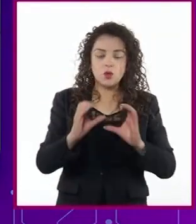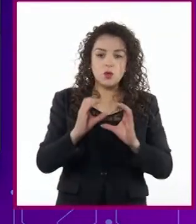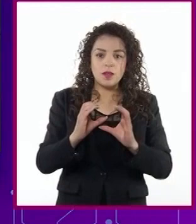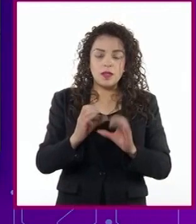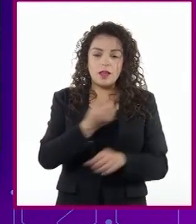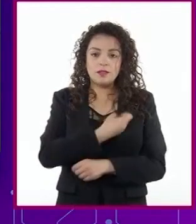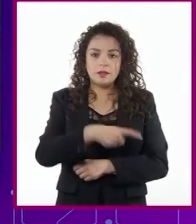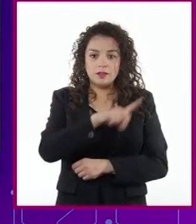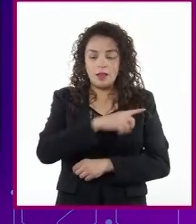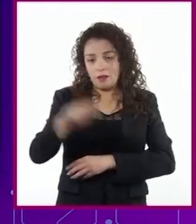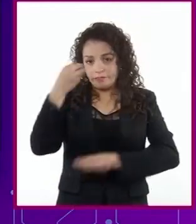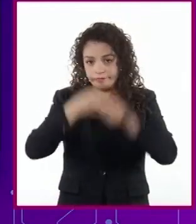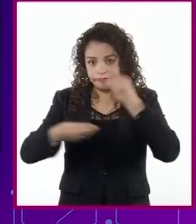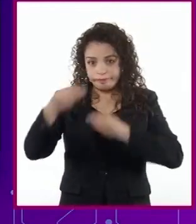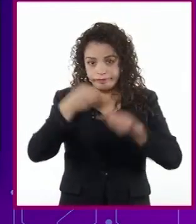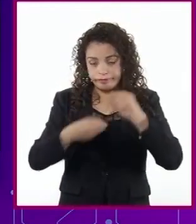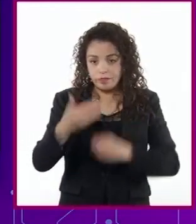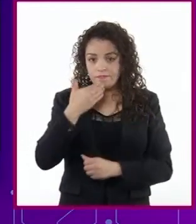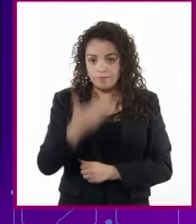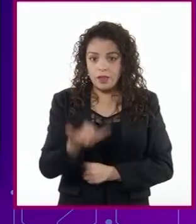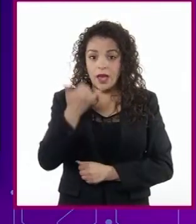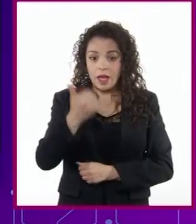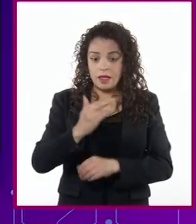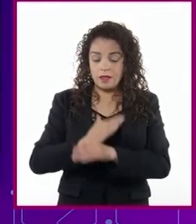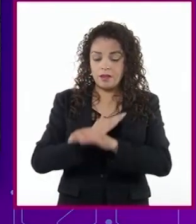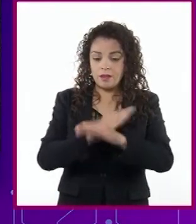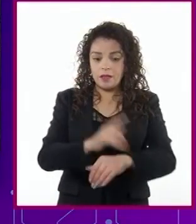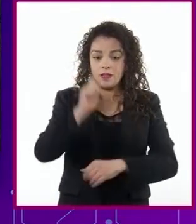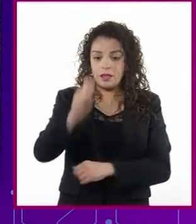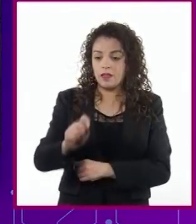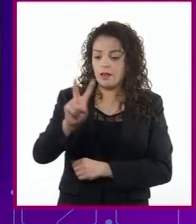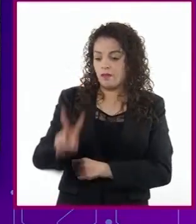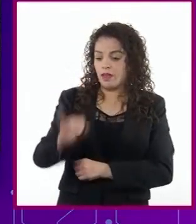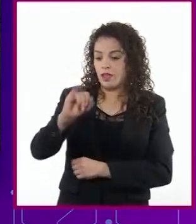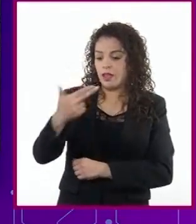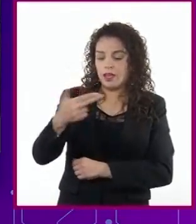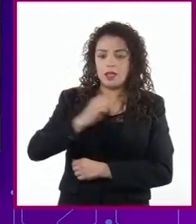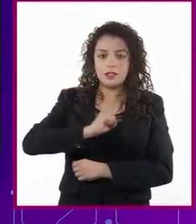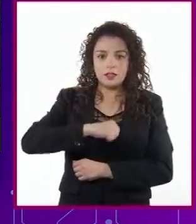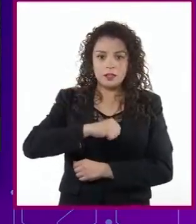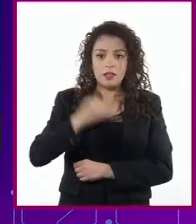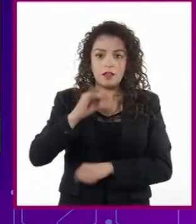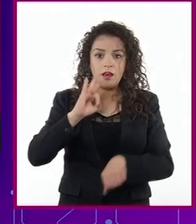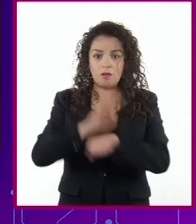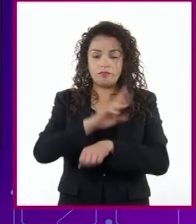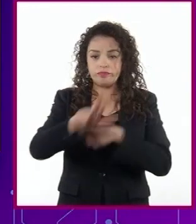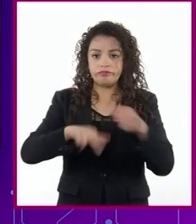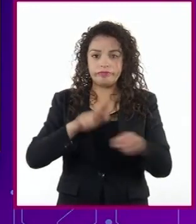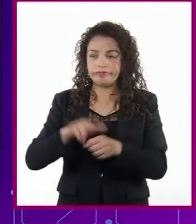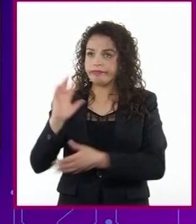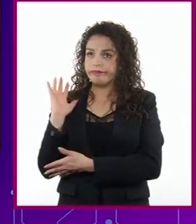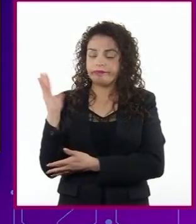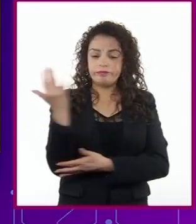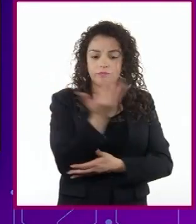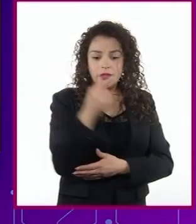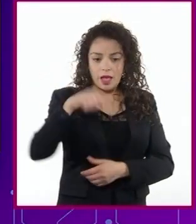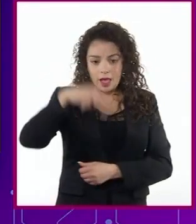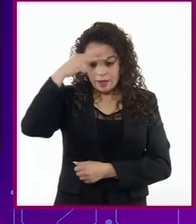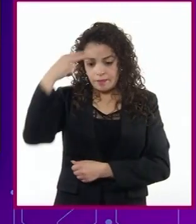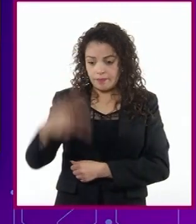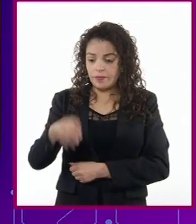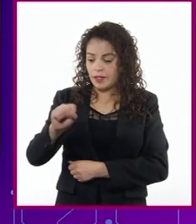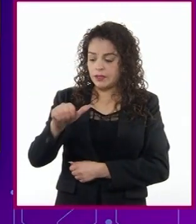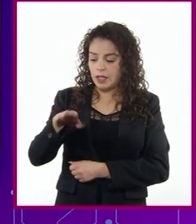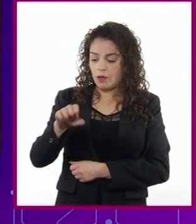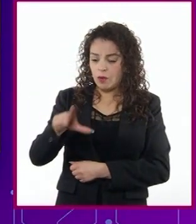saludables y nutricionales, la prevención del VIH-Sida y la protección medioambiental. En México, Samuel Ruiz fue